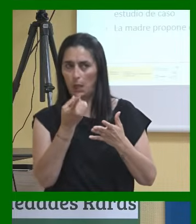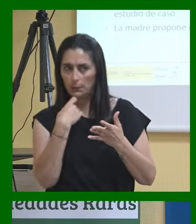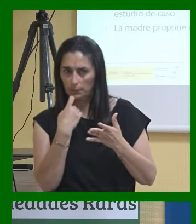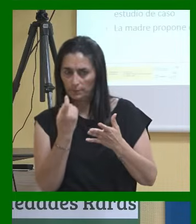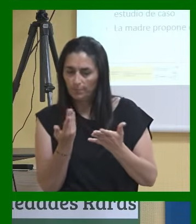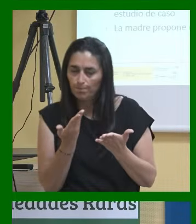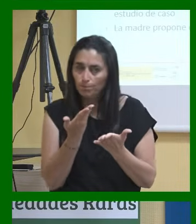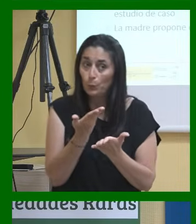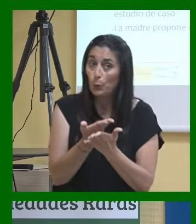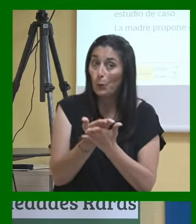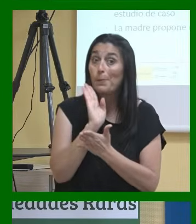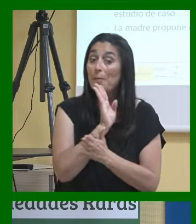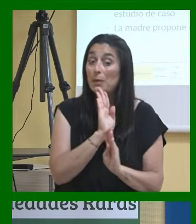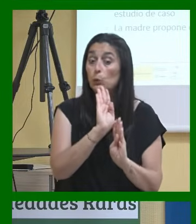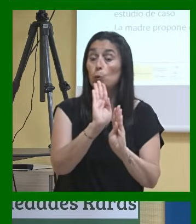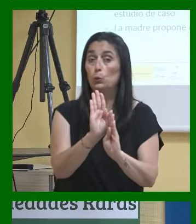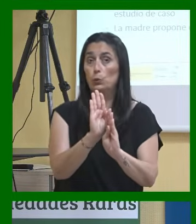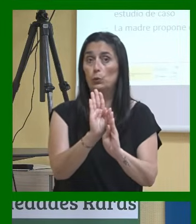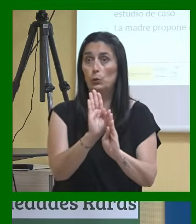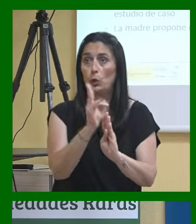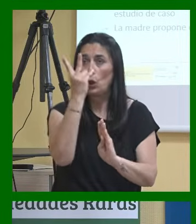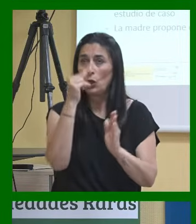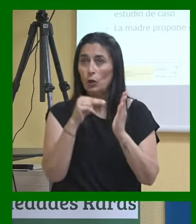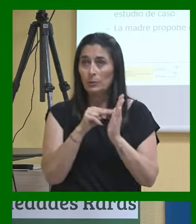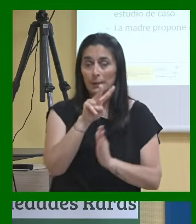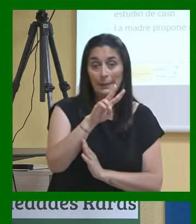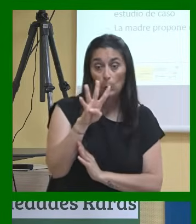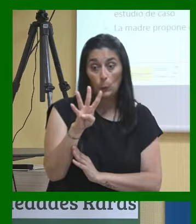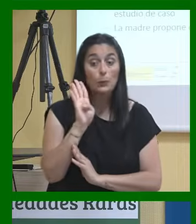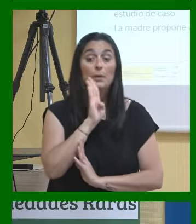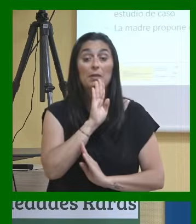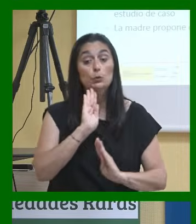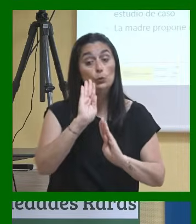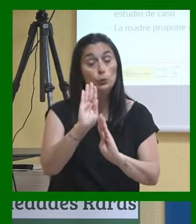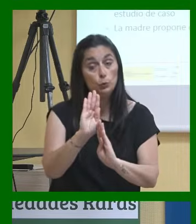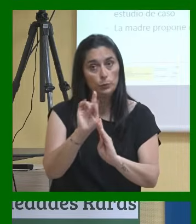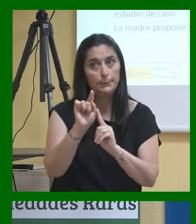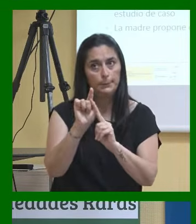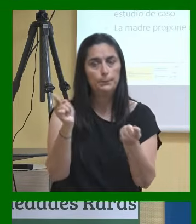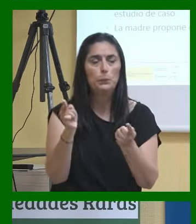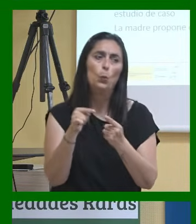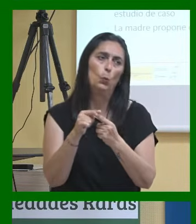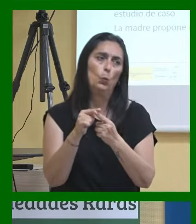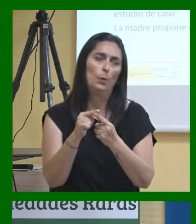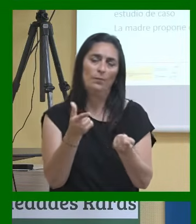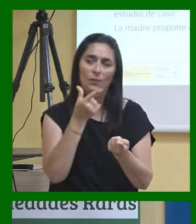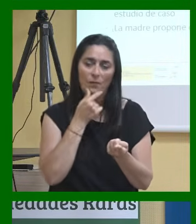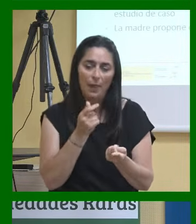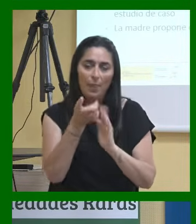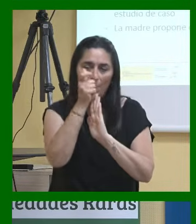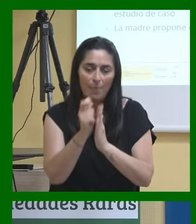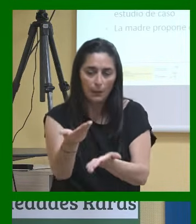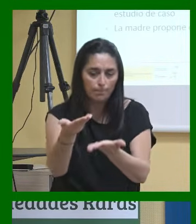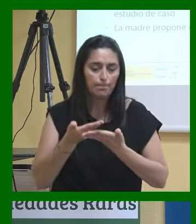proponemos a la mamá del paciente en verano de 2024 que nos facilite estos datos para poder hacer un estudio de